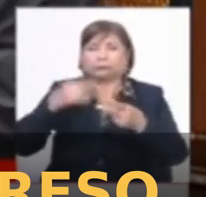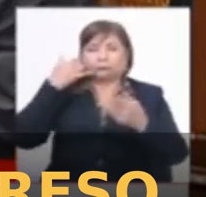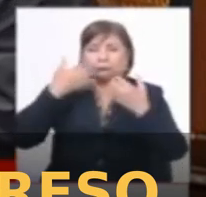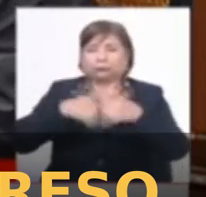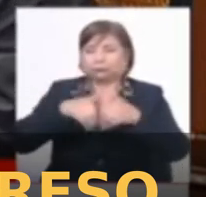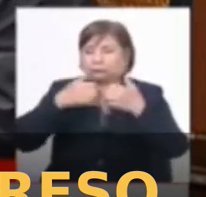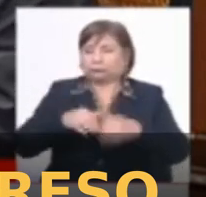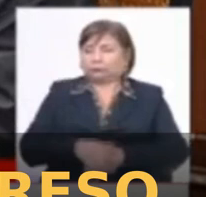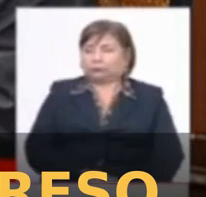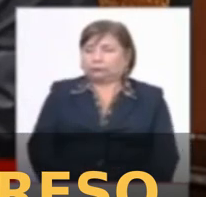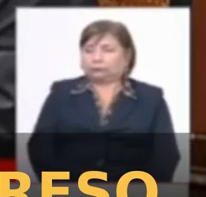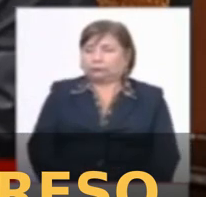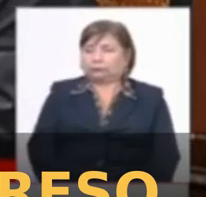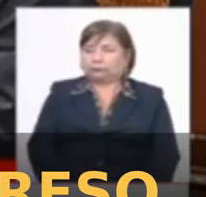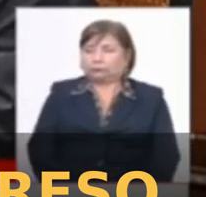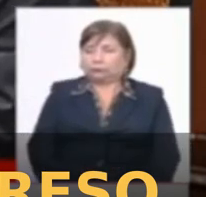empresa. Okay.